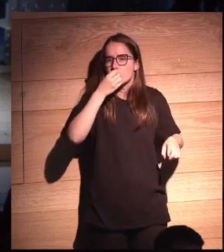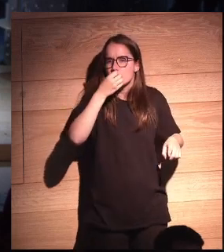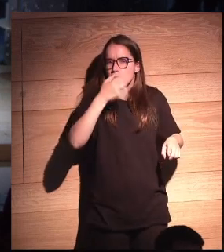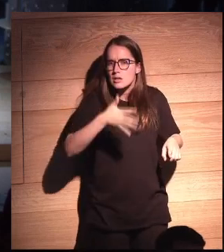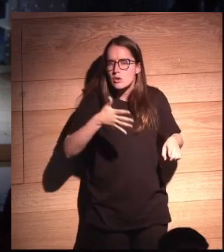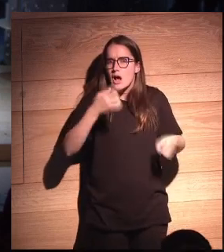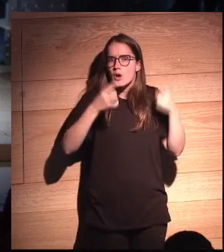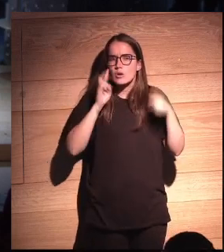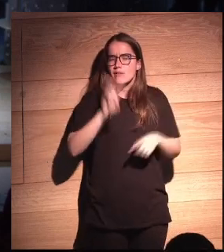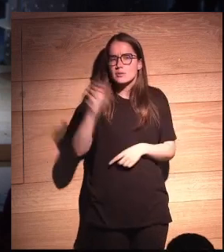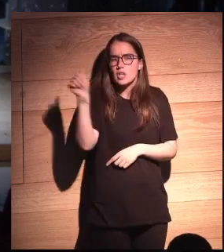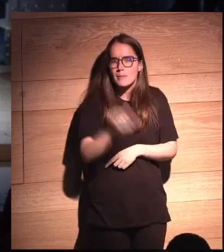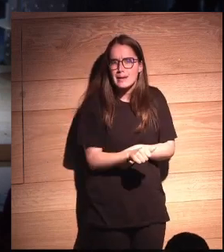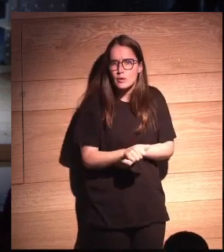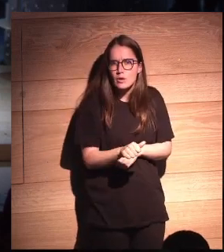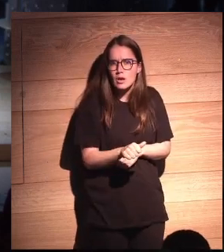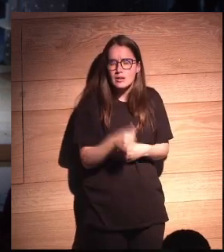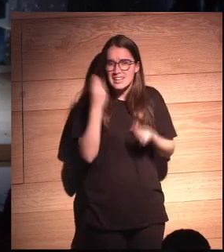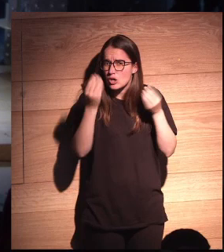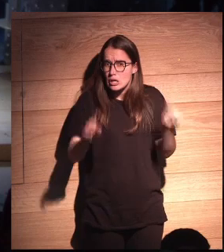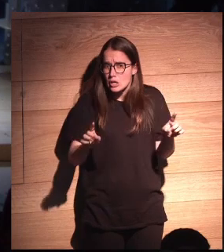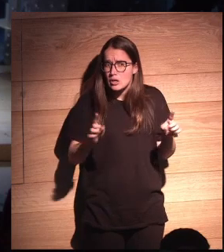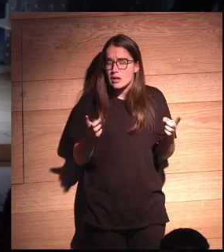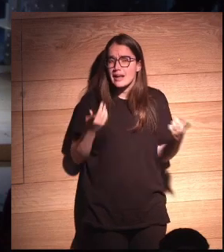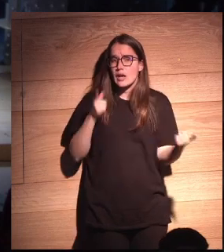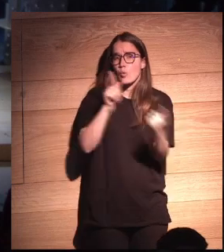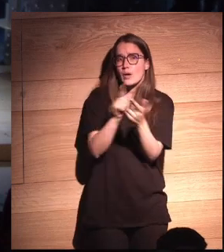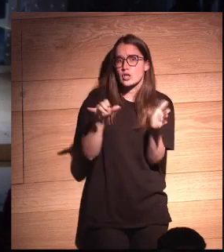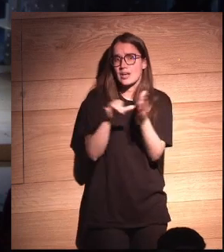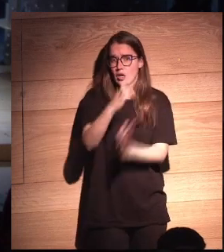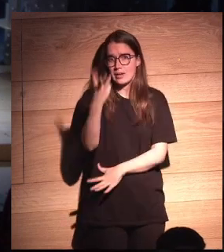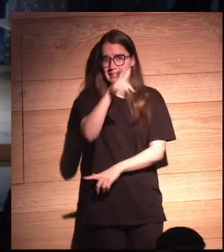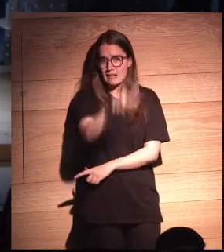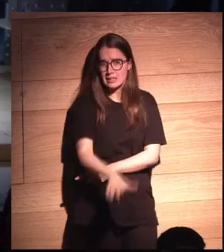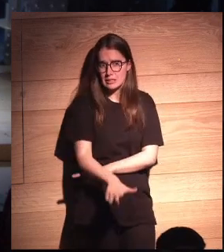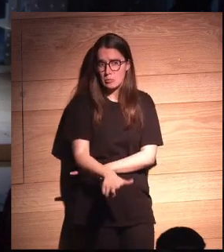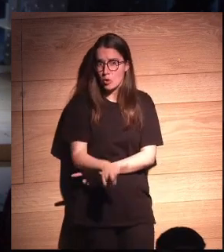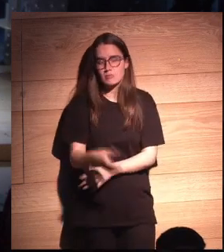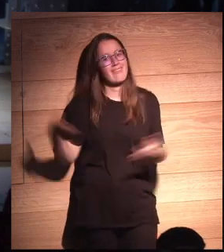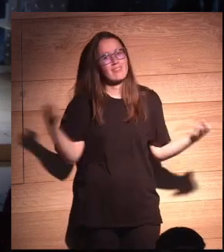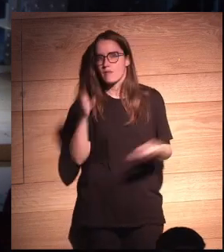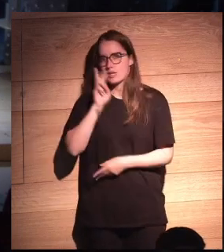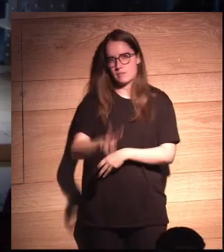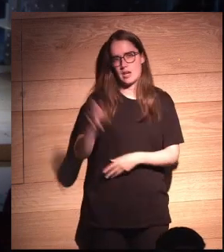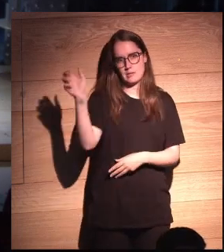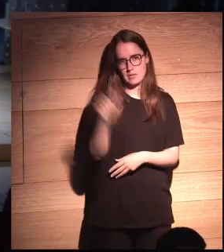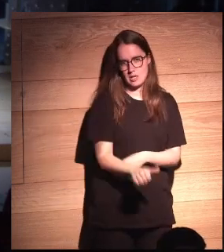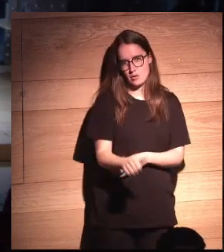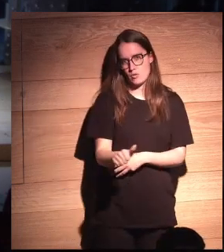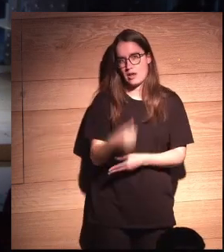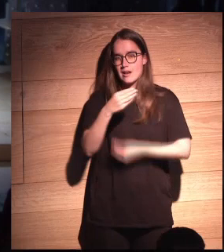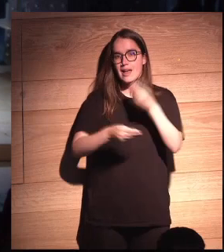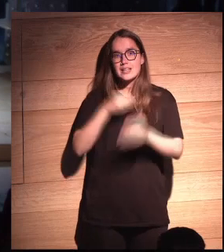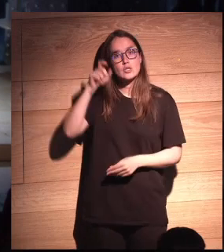que están aquí ha visto esa película? Creo que no. Encuentros cercanos al tercer tipo. Fuck, tienen que verla. Esta película es de